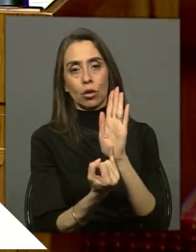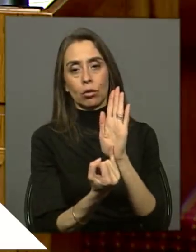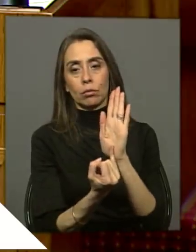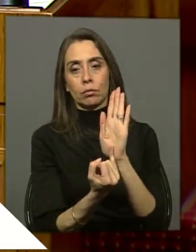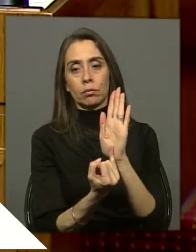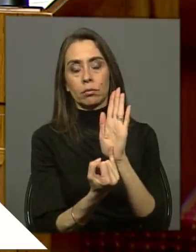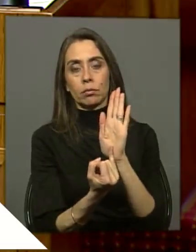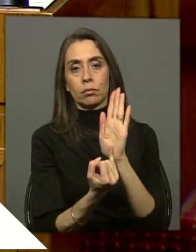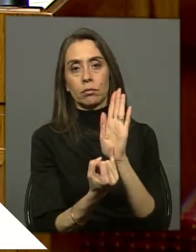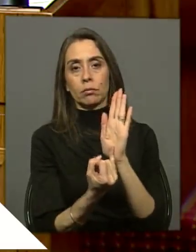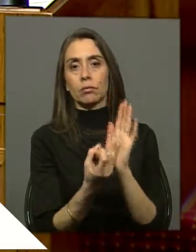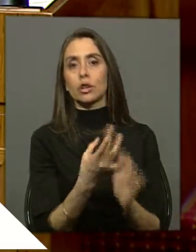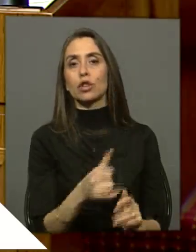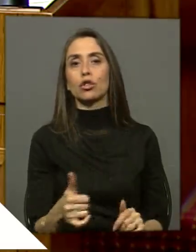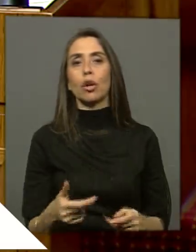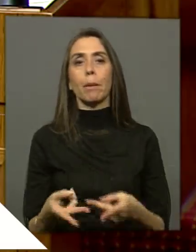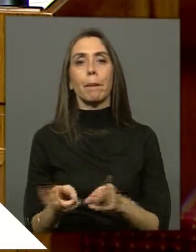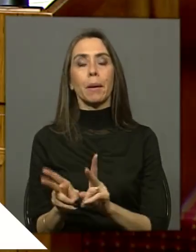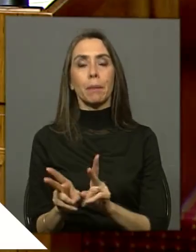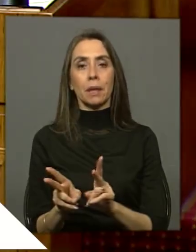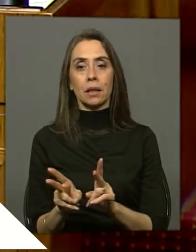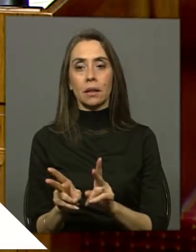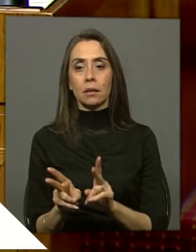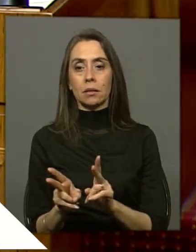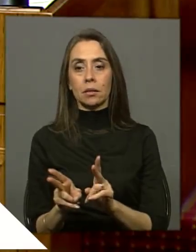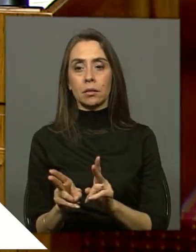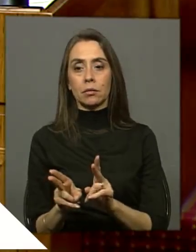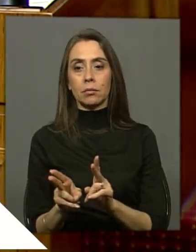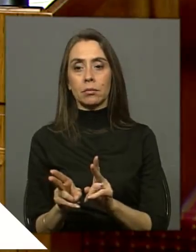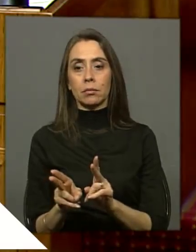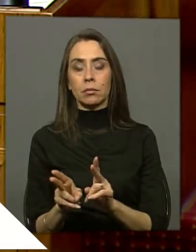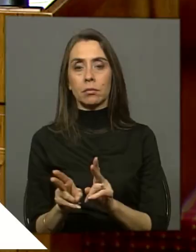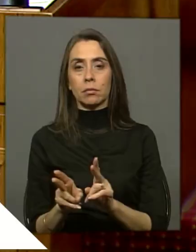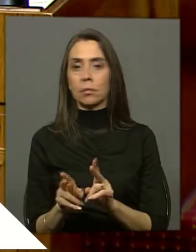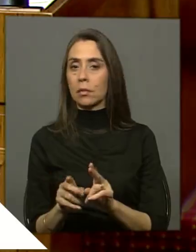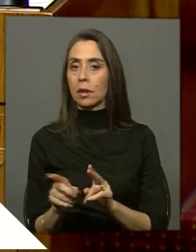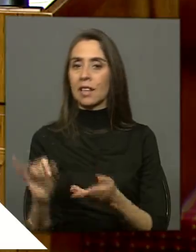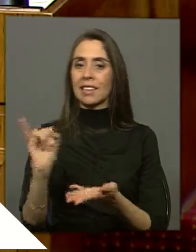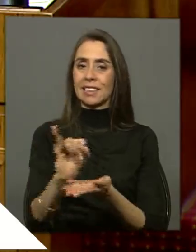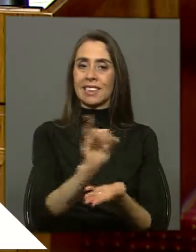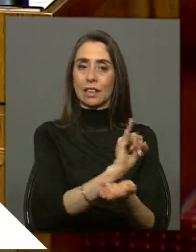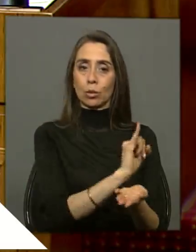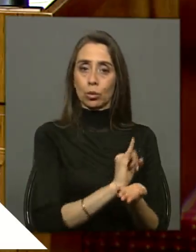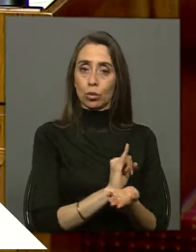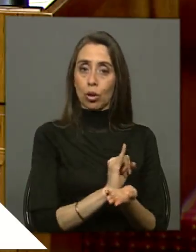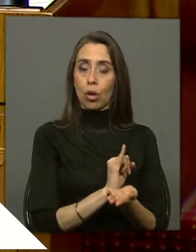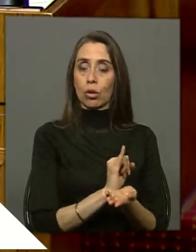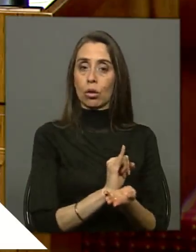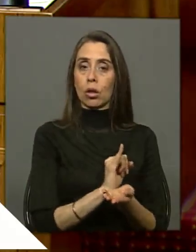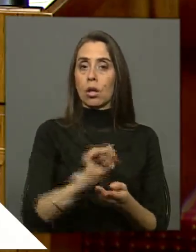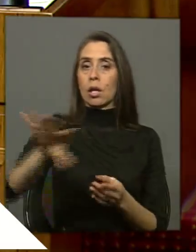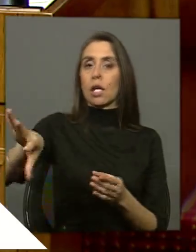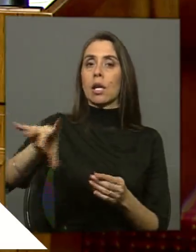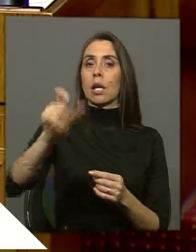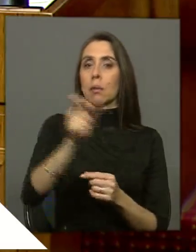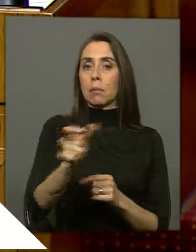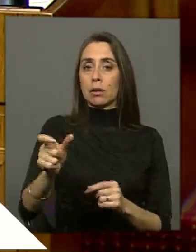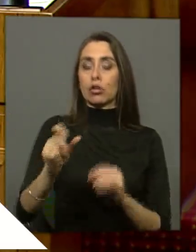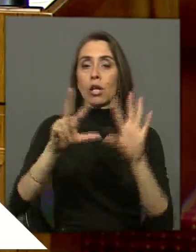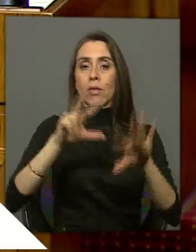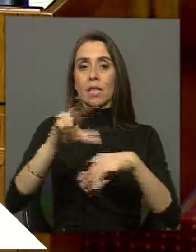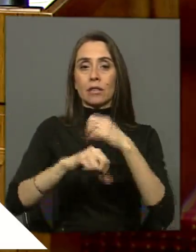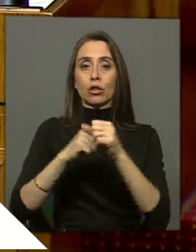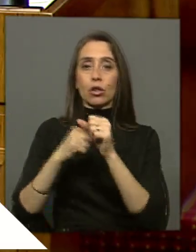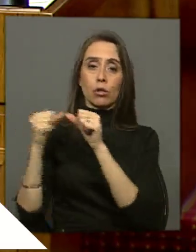solamente le permite el incorporar a las instituciones que se aplica a esto, a aquellos que tengan 18 años de servicios